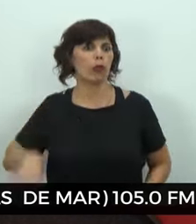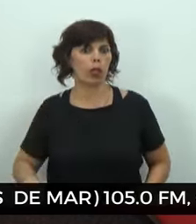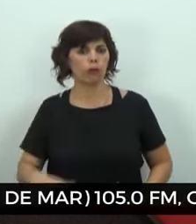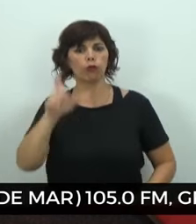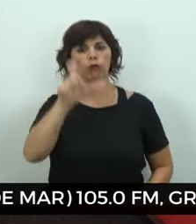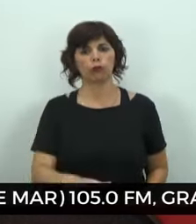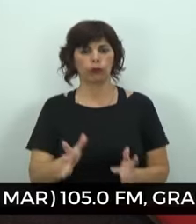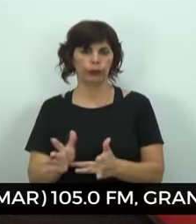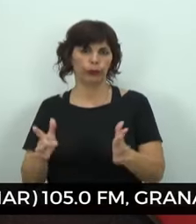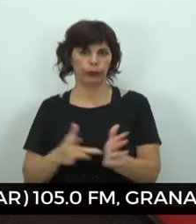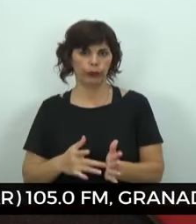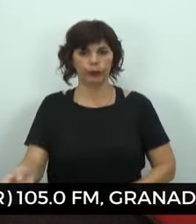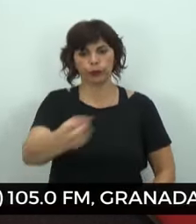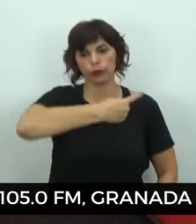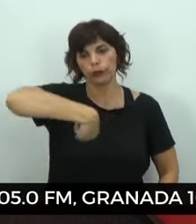Nosotros cristianos